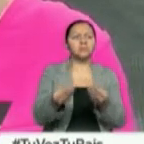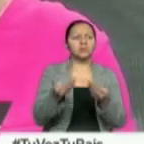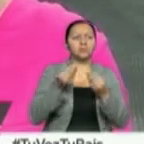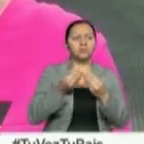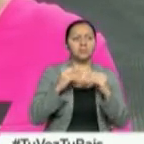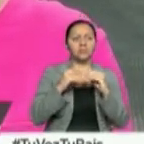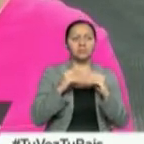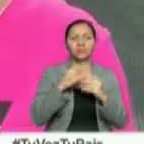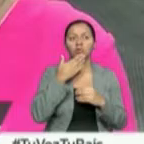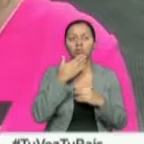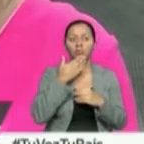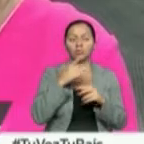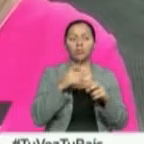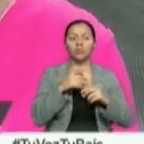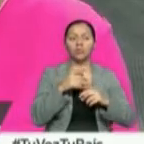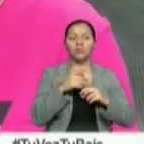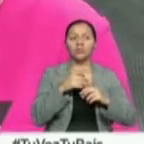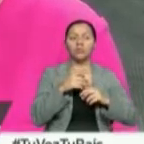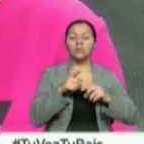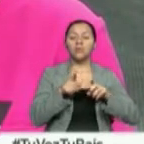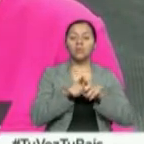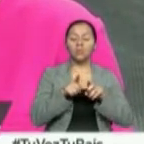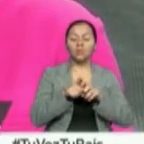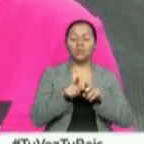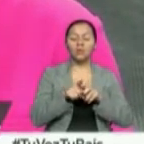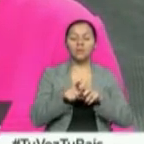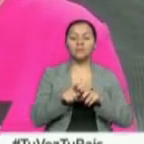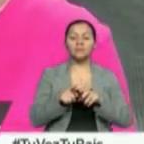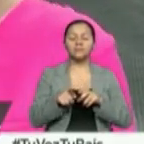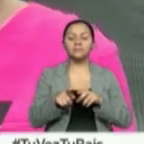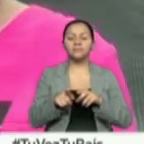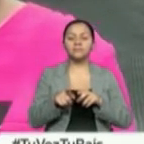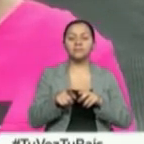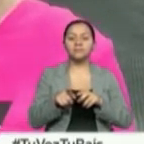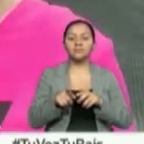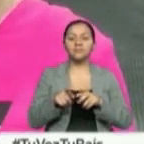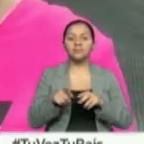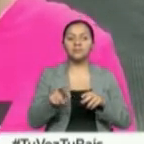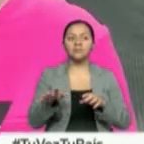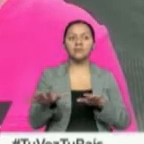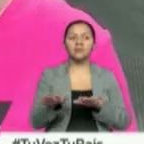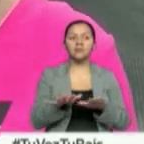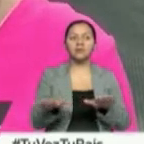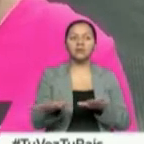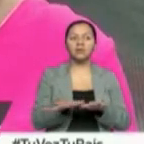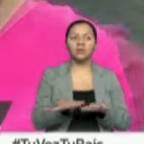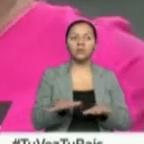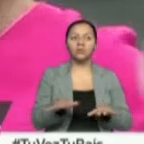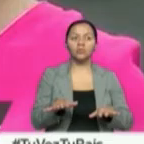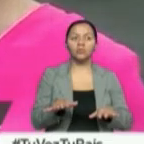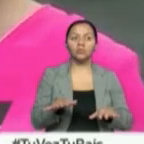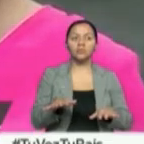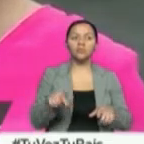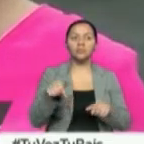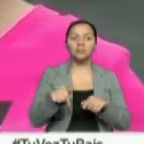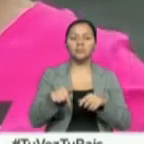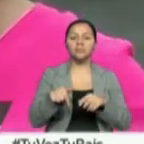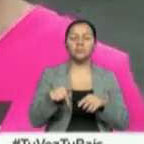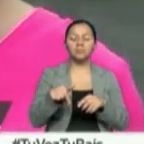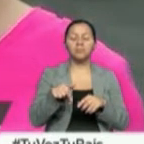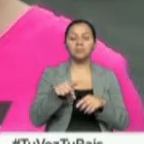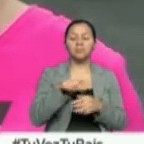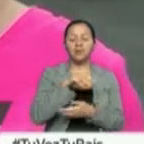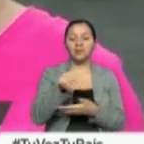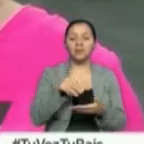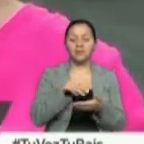esto de el terremoto que fue un golpe muy grande para nosotros los manabitas pero estas obras del milenio